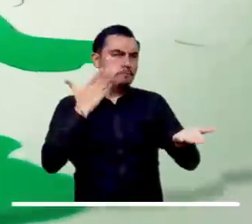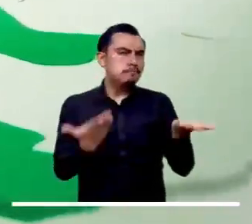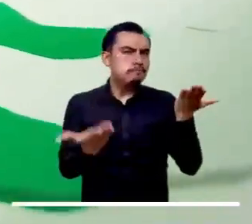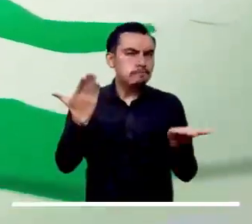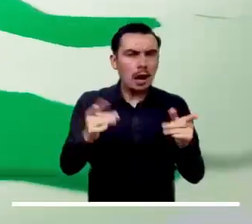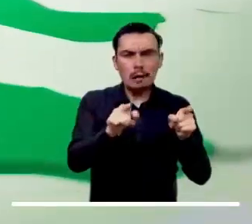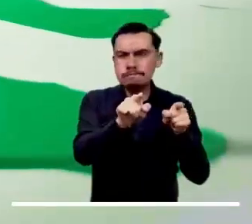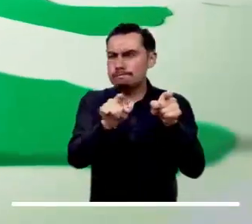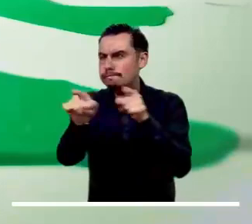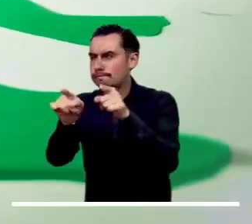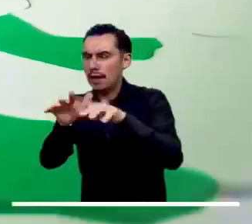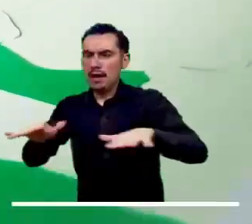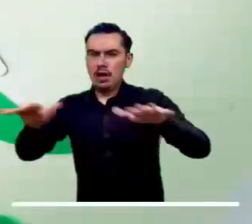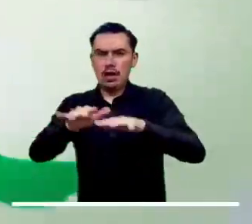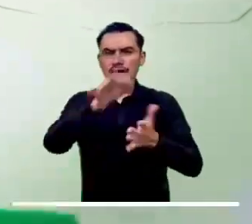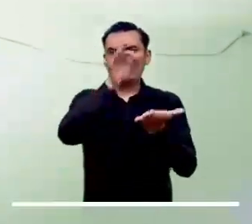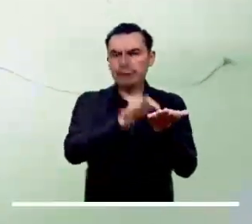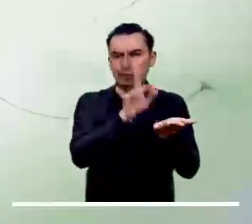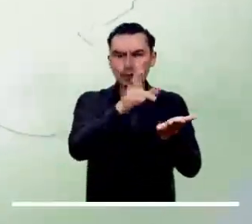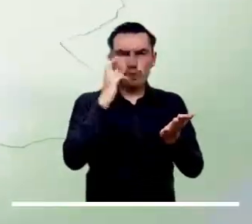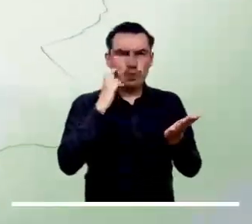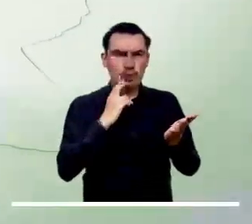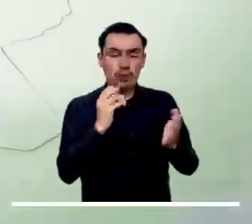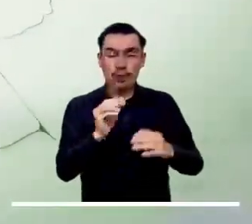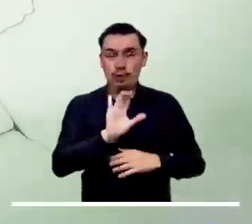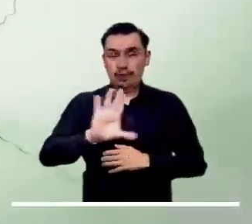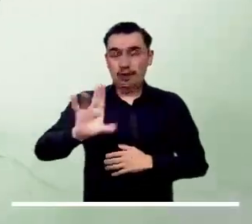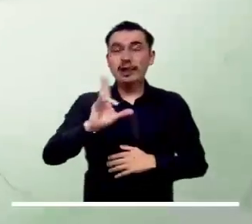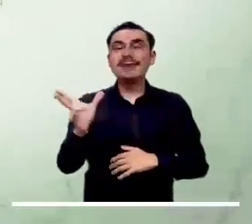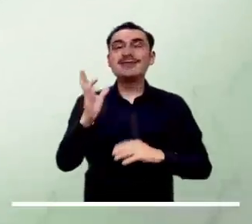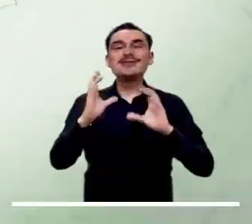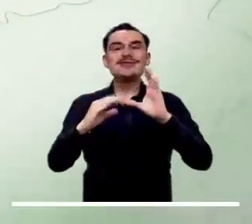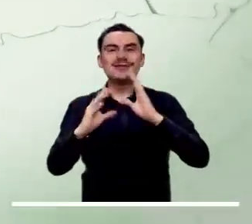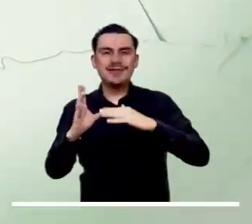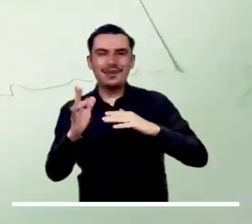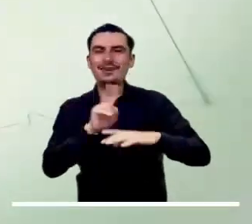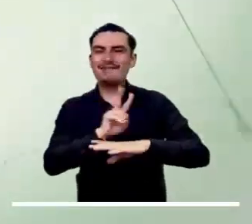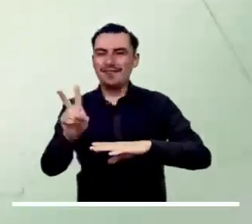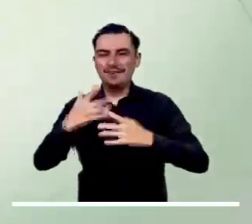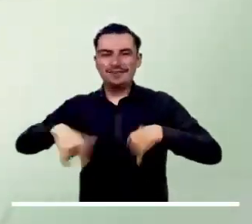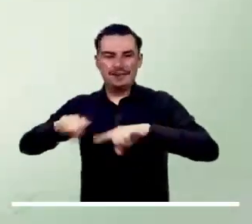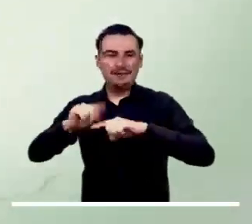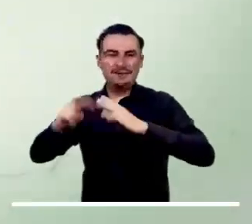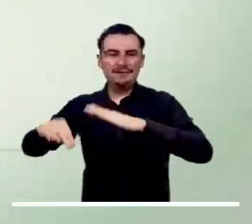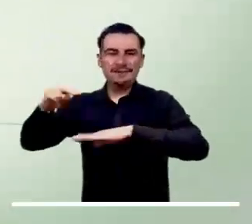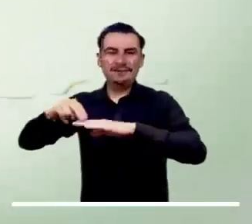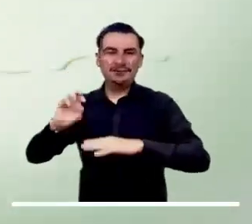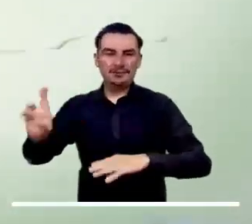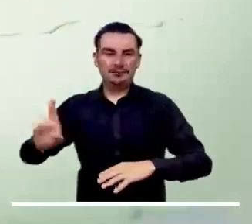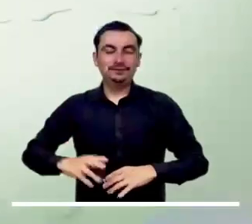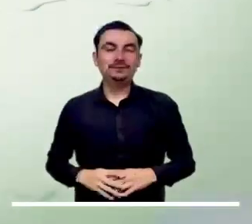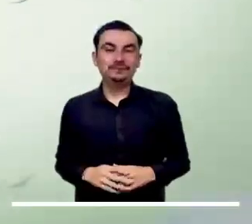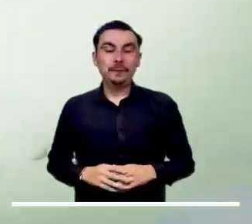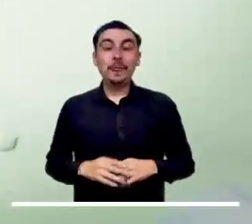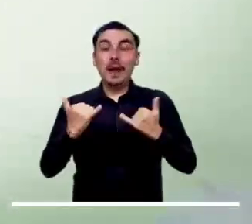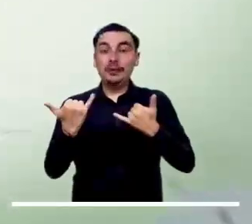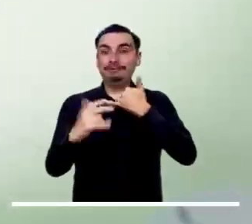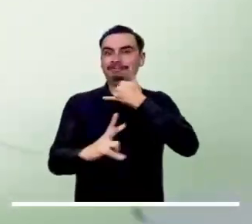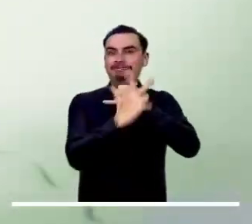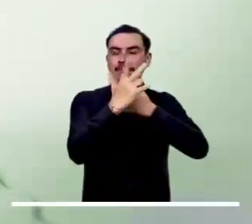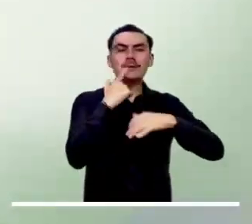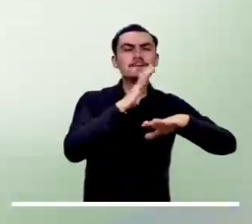son posibles en Valle del Cauca y Oriente y Occidente de Chocó. Las lluvias ligeras serán las protagonistas de los